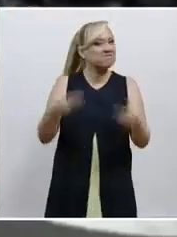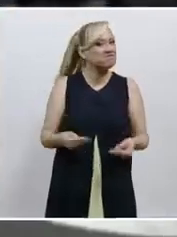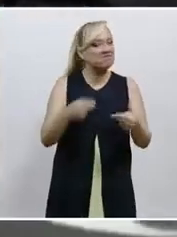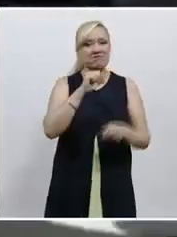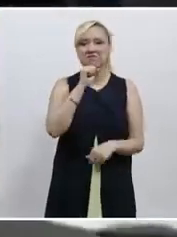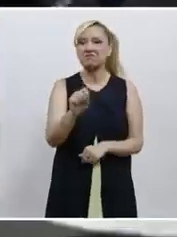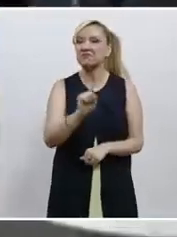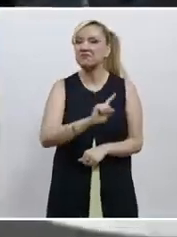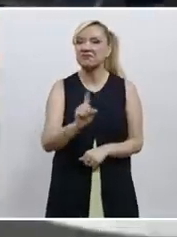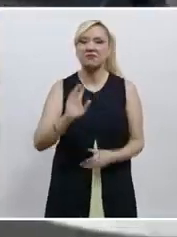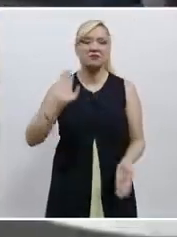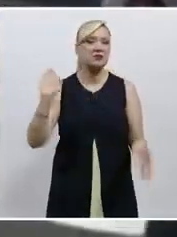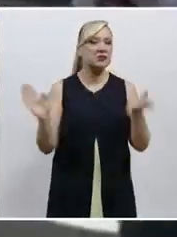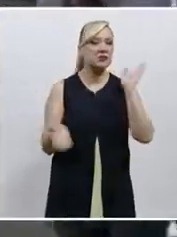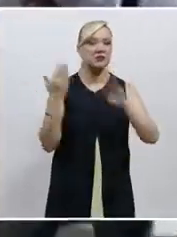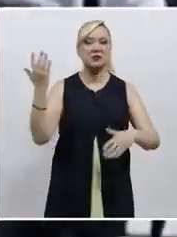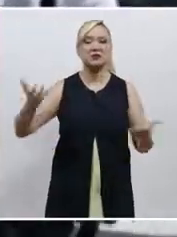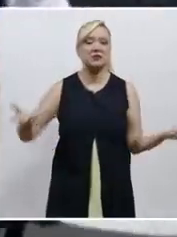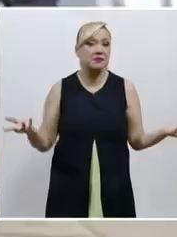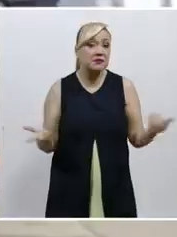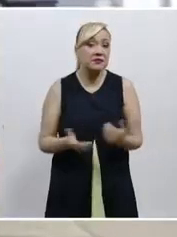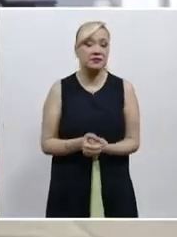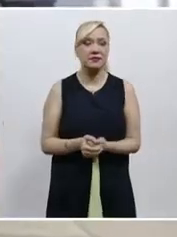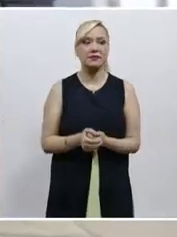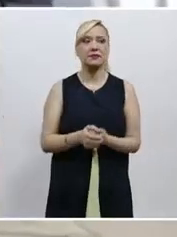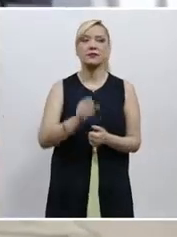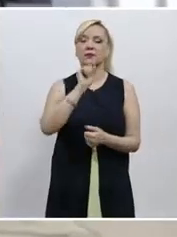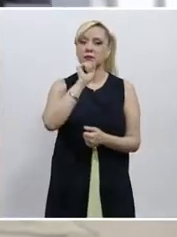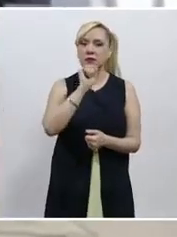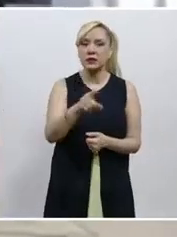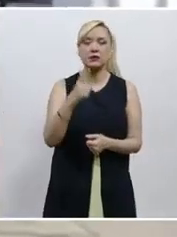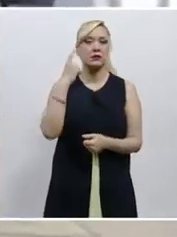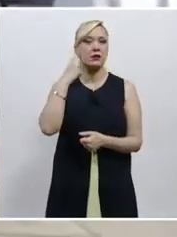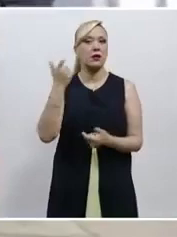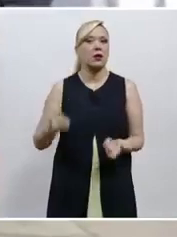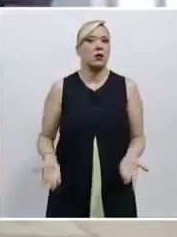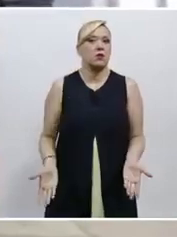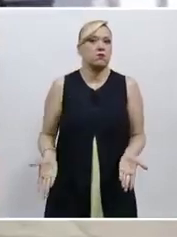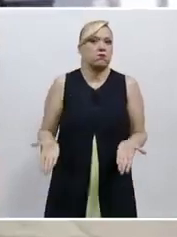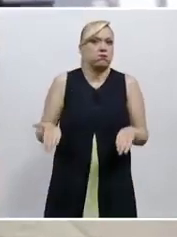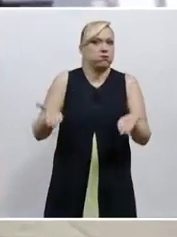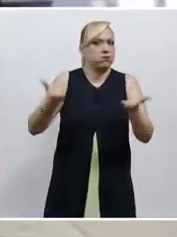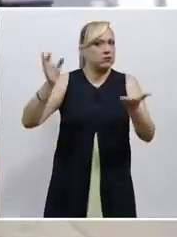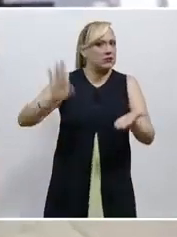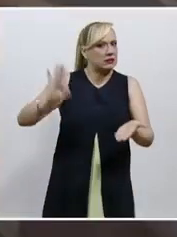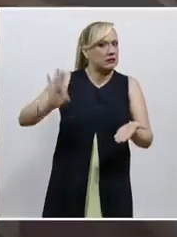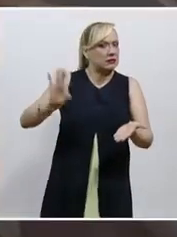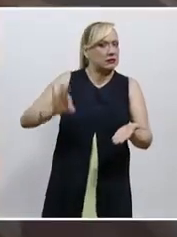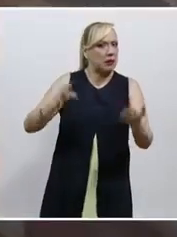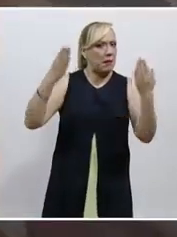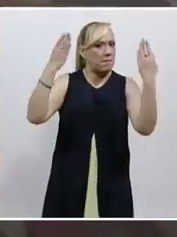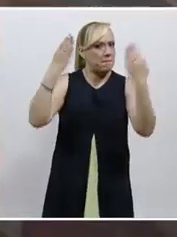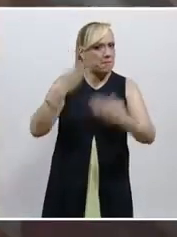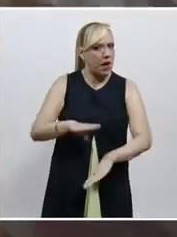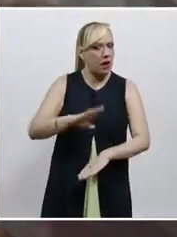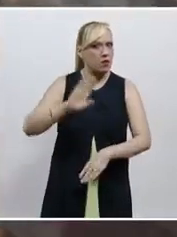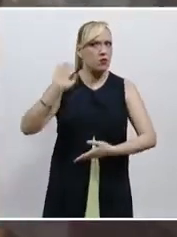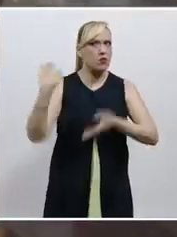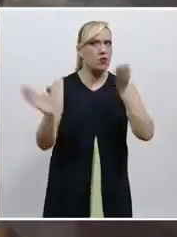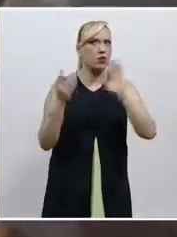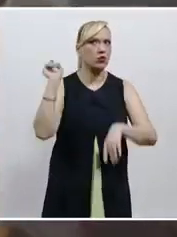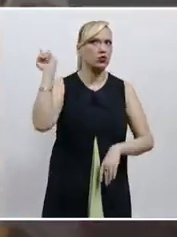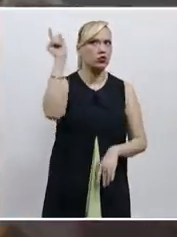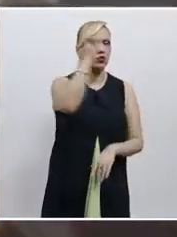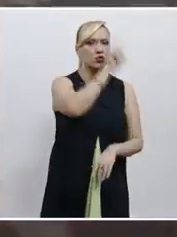del comercio mundial. Adicionalmente a las alzas experimentadas por las tasas de interés a nivel mundial, explicó